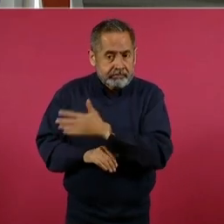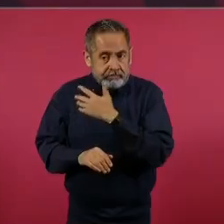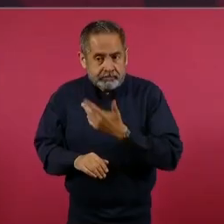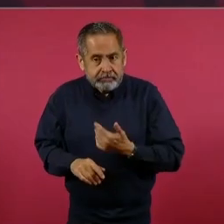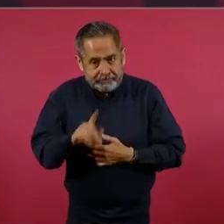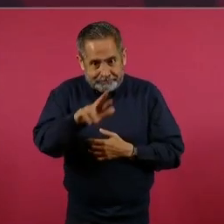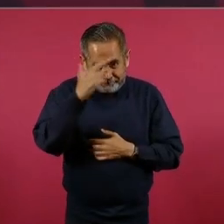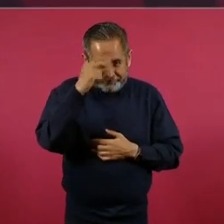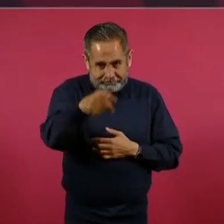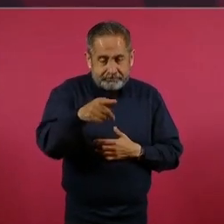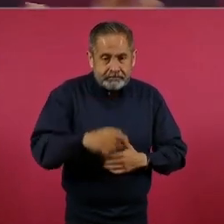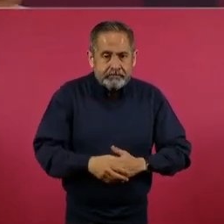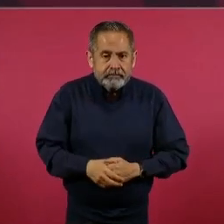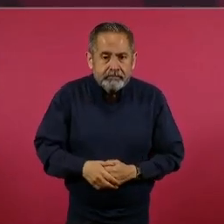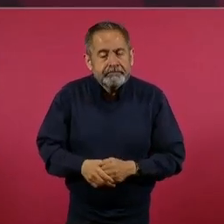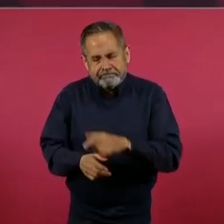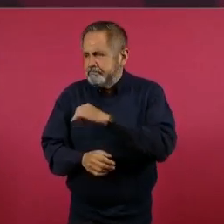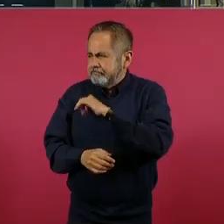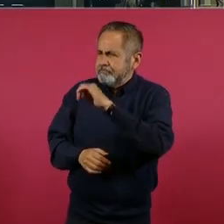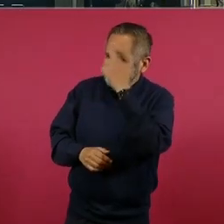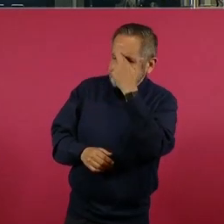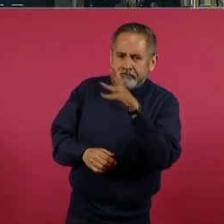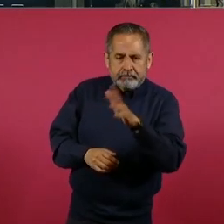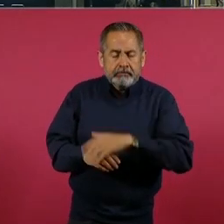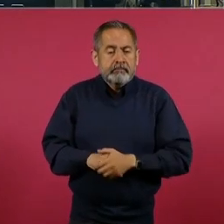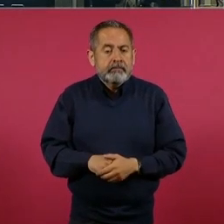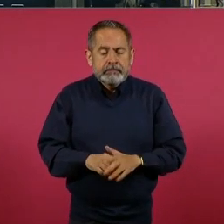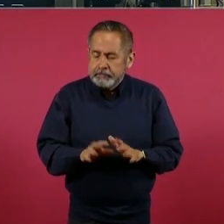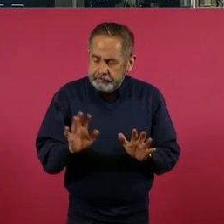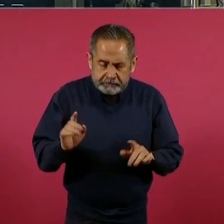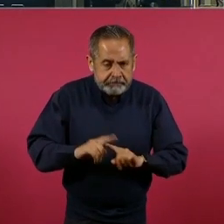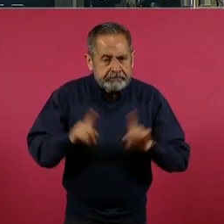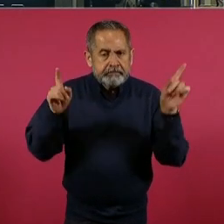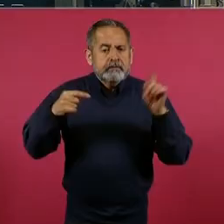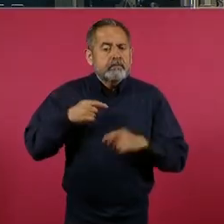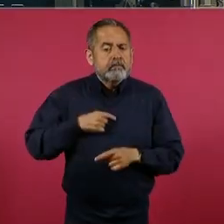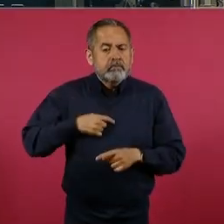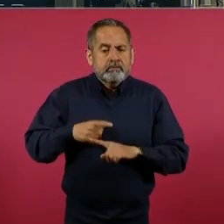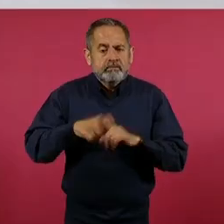¿Sí te acuerdas de eso, no? Sí, cómo no. Bueno, nosotros no